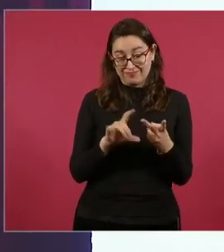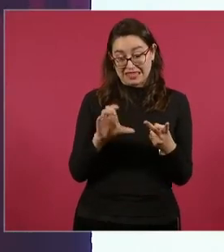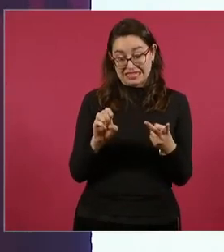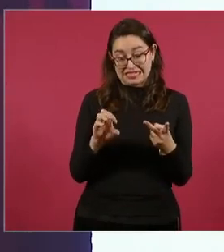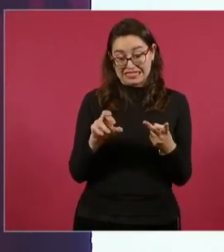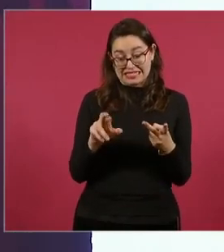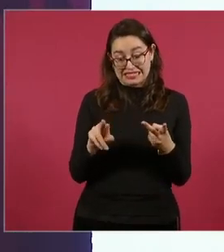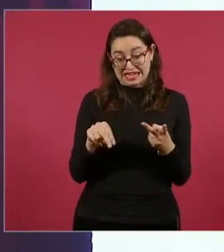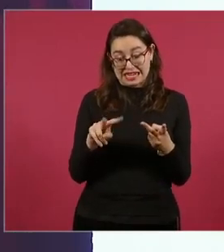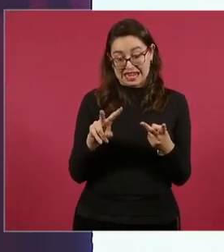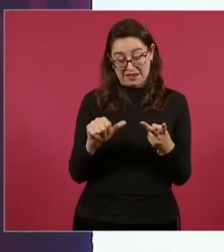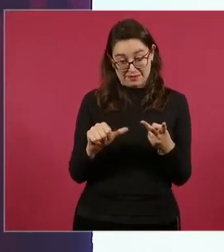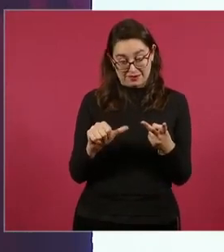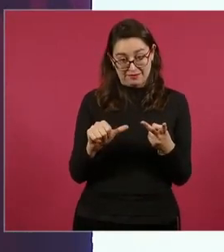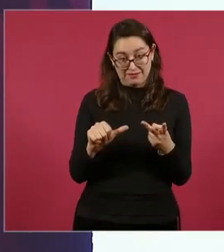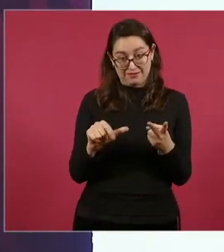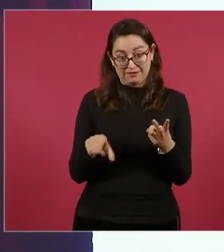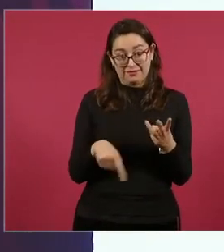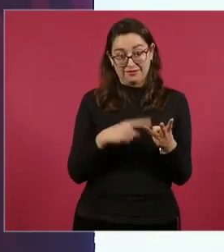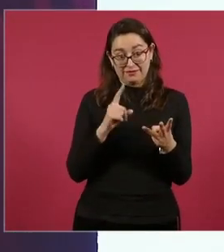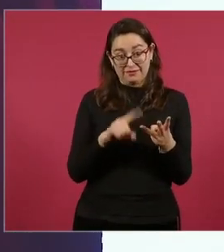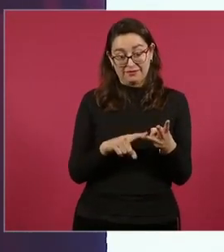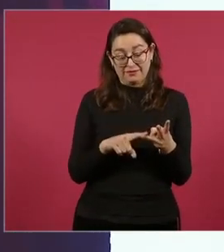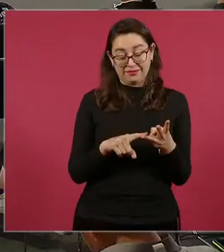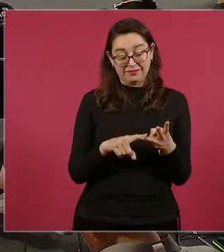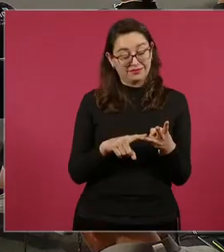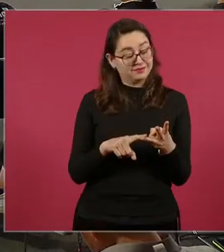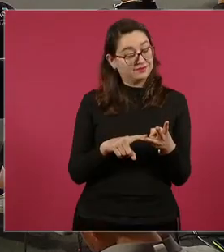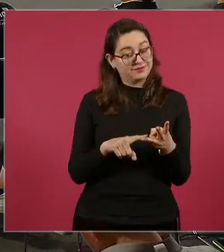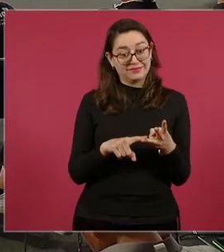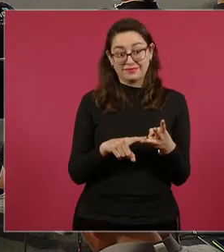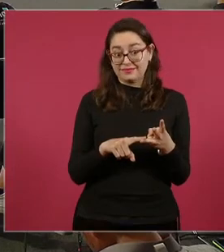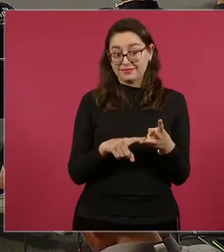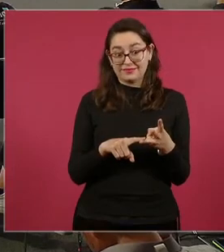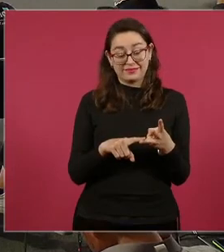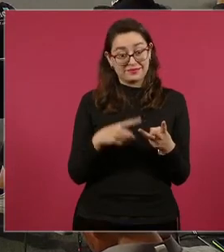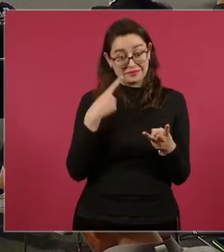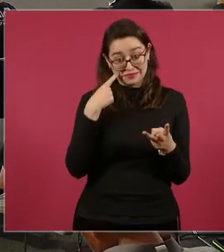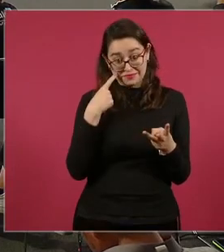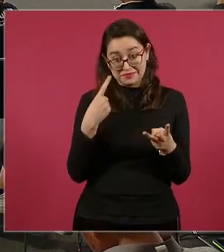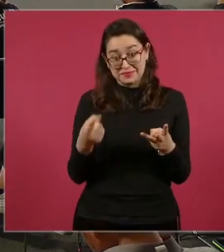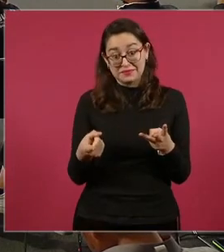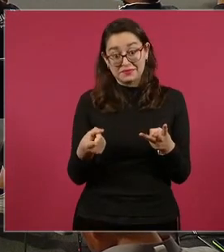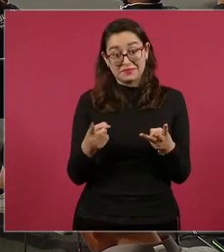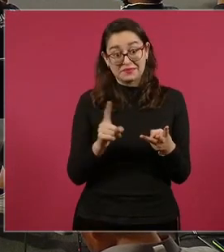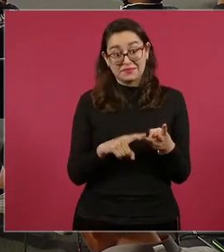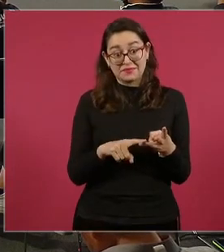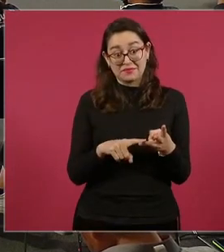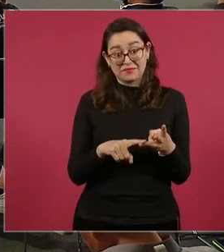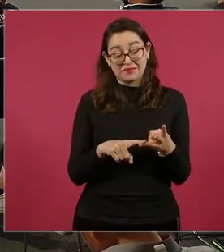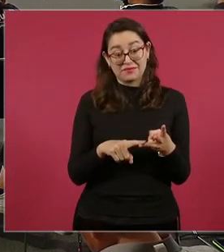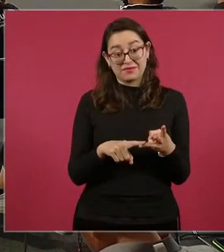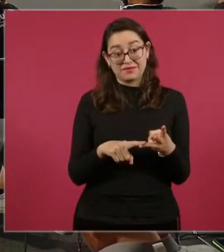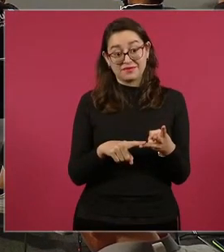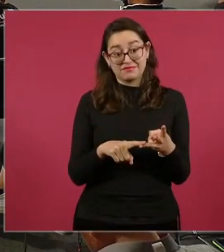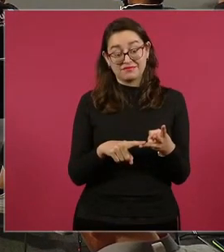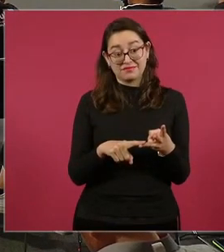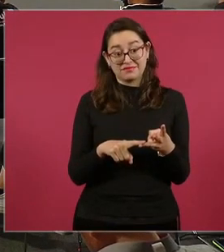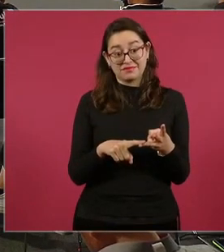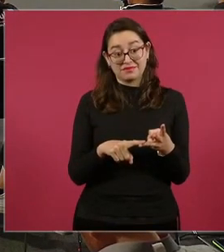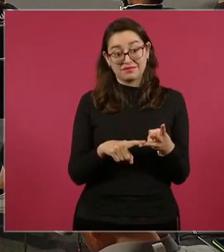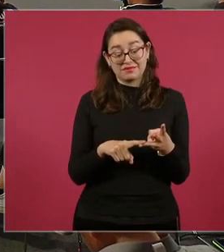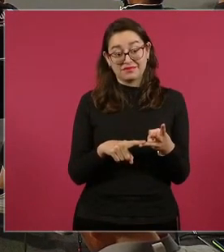PAN. Gómez Mol. Fíjense, la independencia,